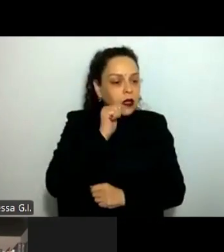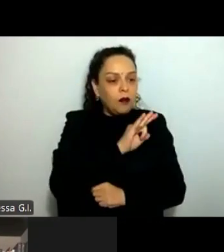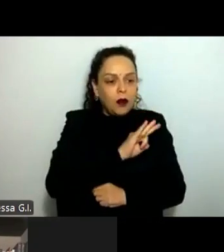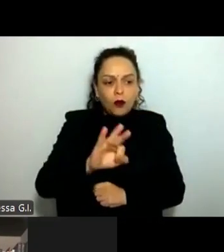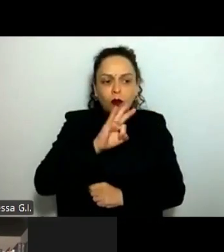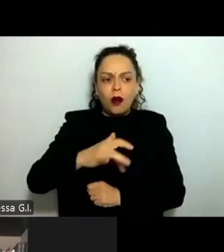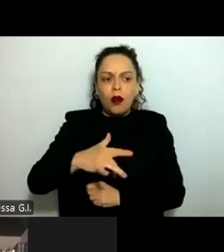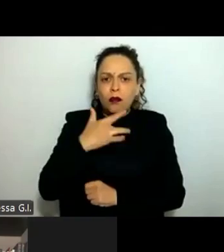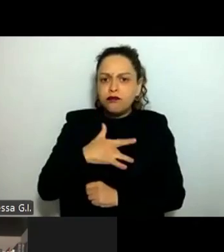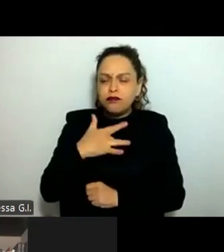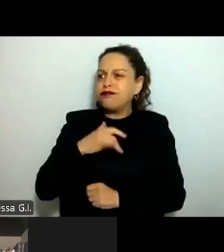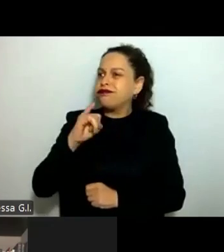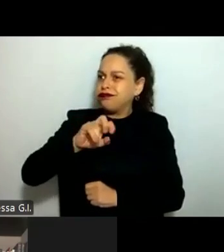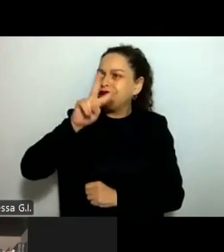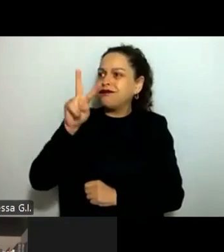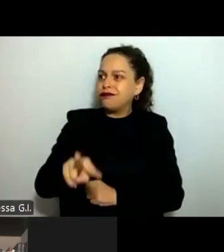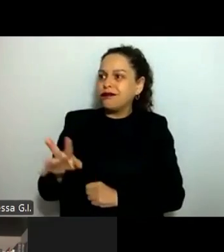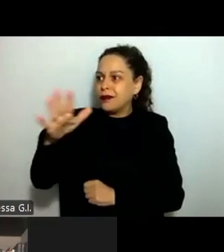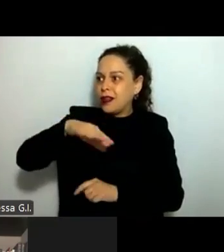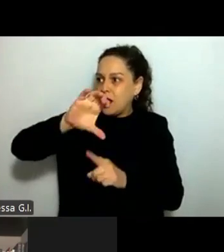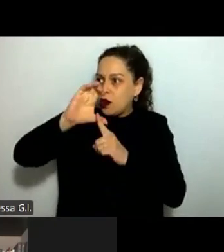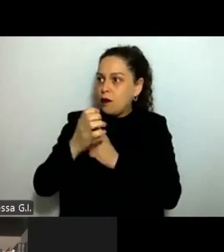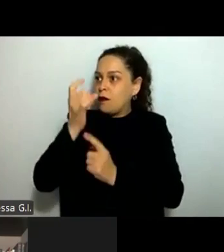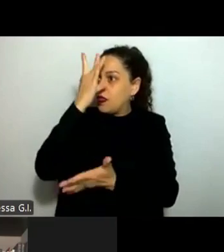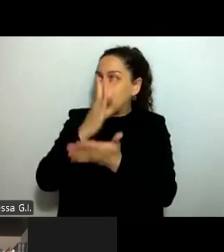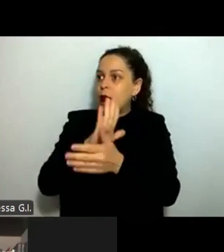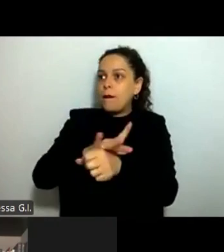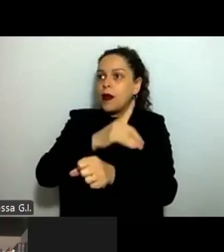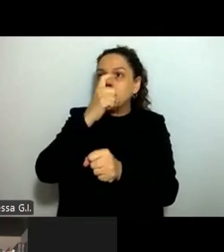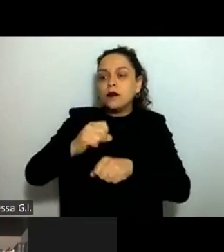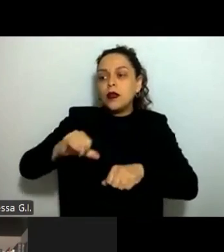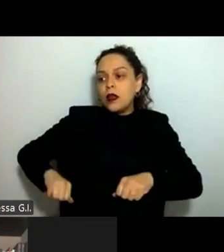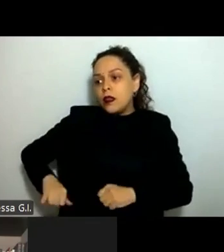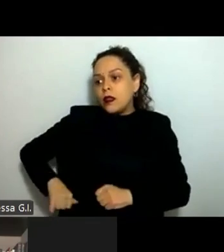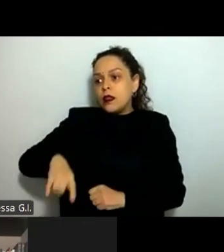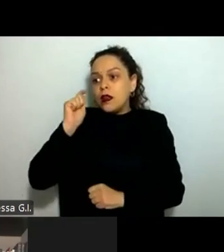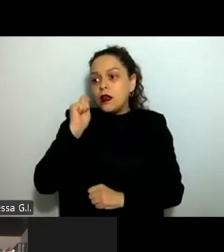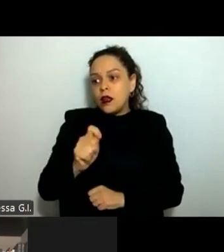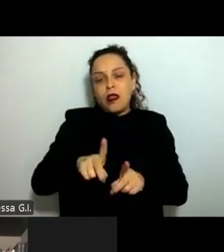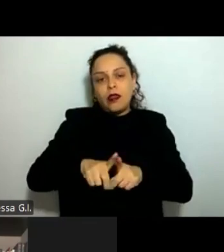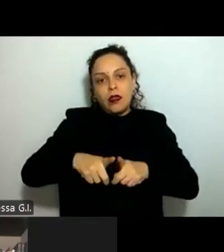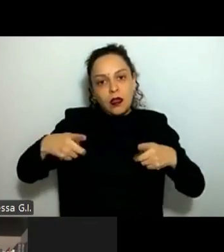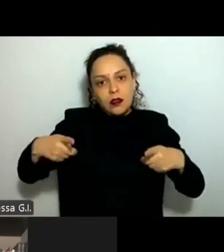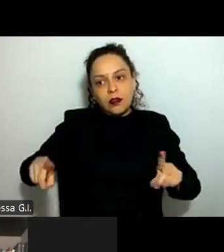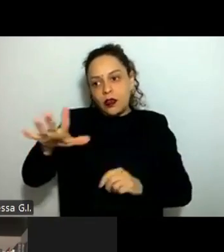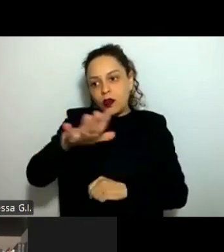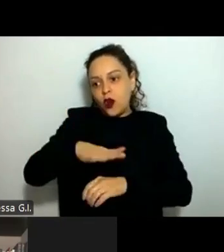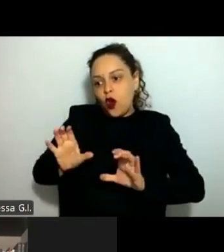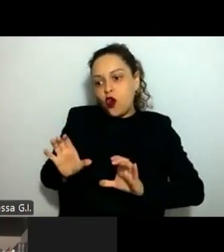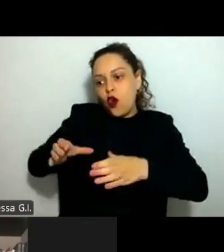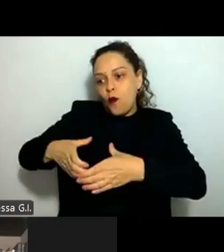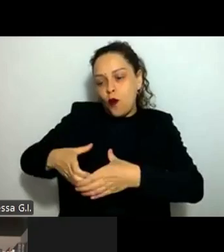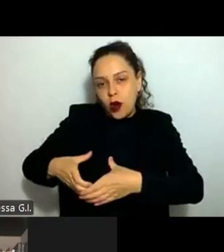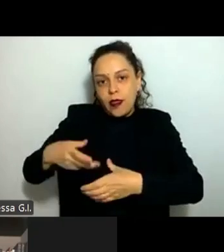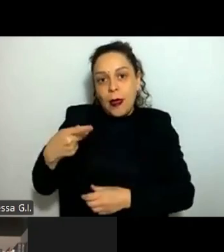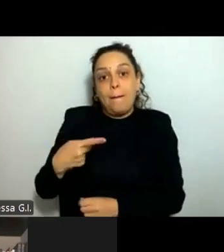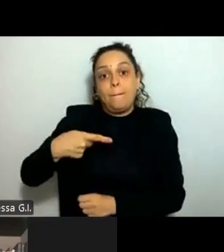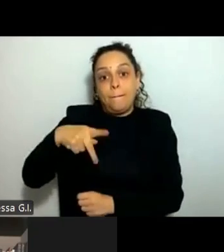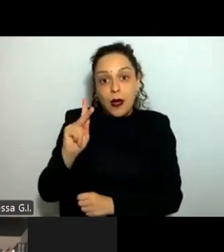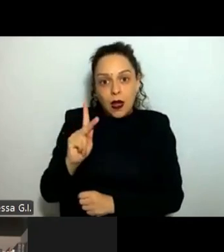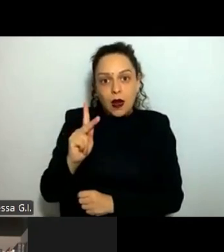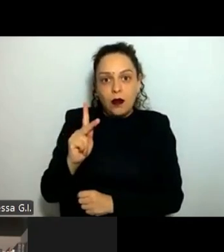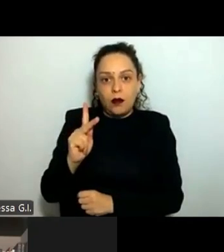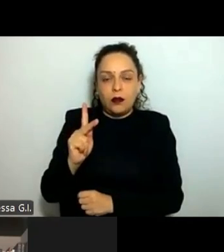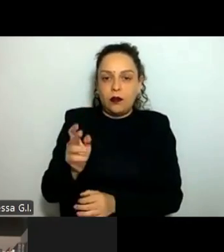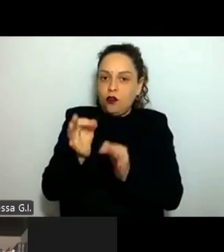comisión siempre tendrá como interés único y fundamental el interés y el desarrollo de la comunidad acorde a la